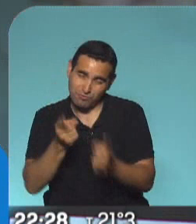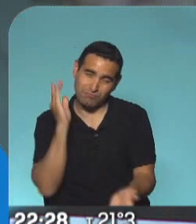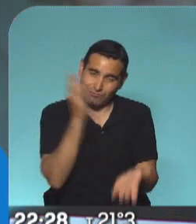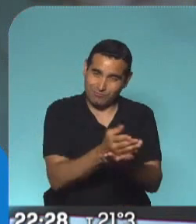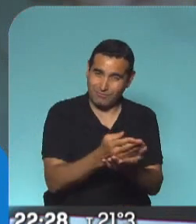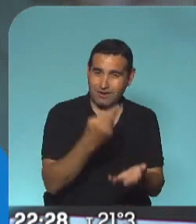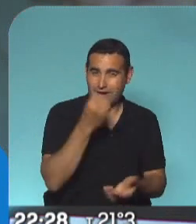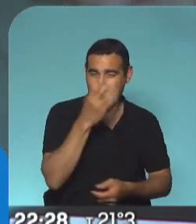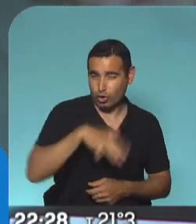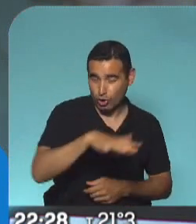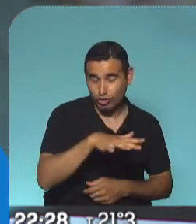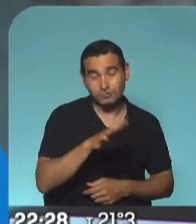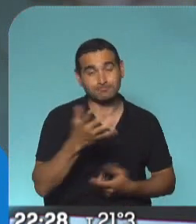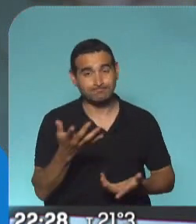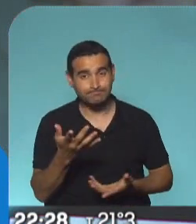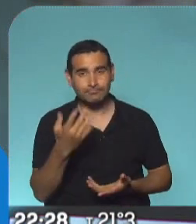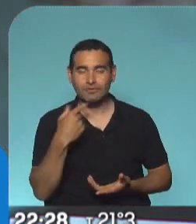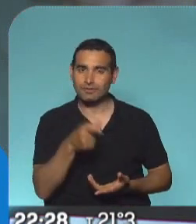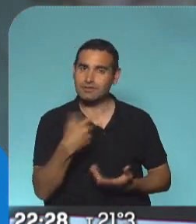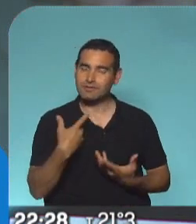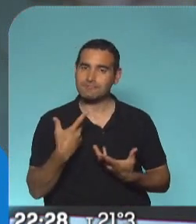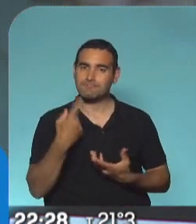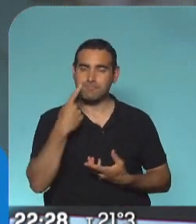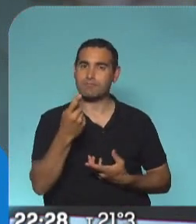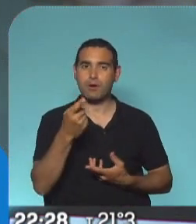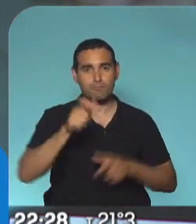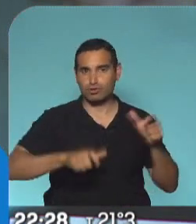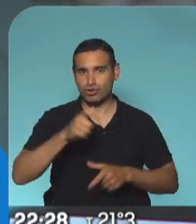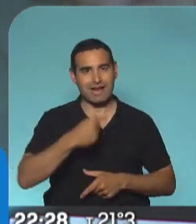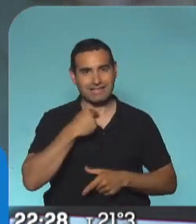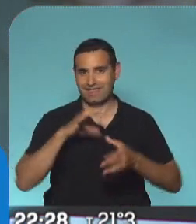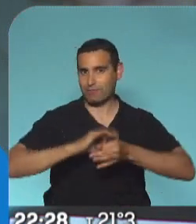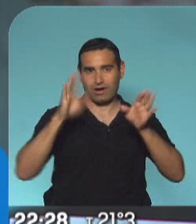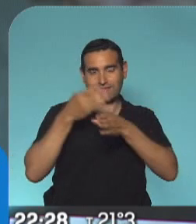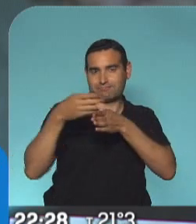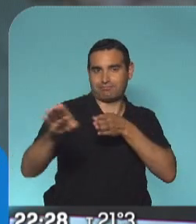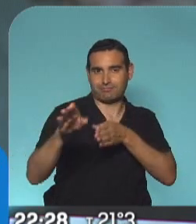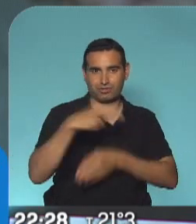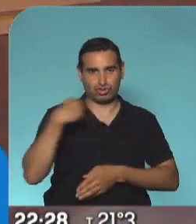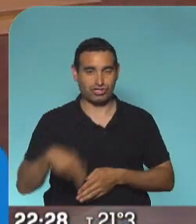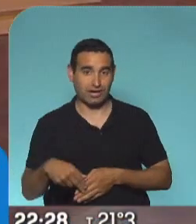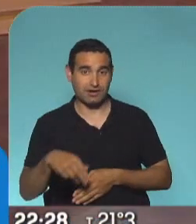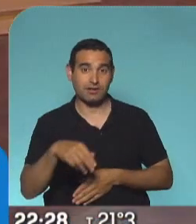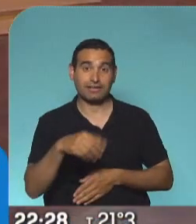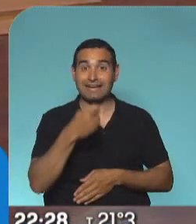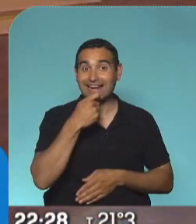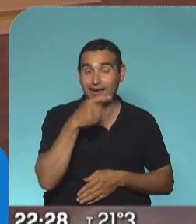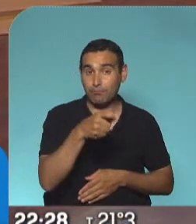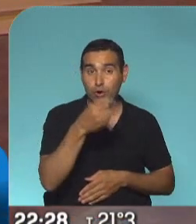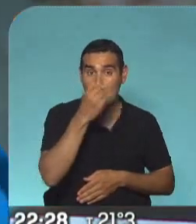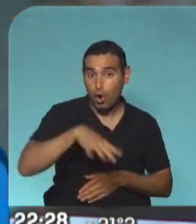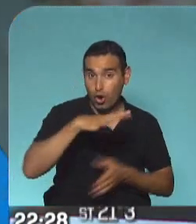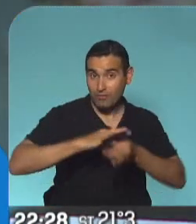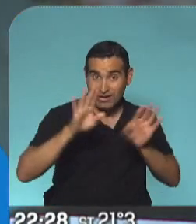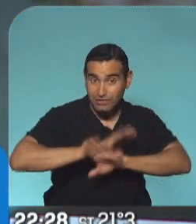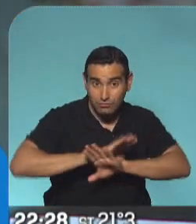un respaldo triangular a los que claman por la democracia en Hong Kong, porque dice, bueno, si se pierde la democracia en Hong Kong, además